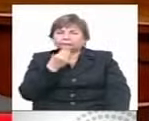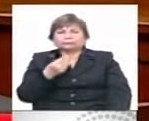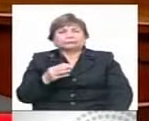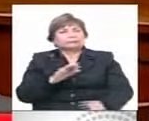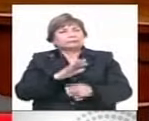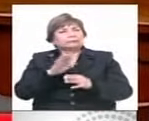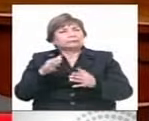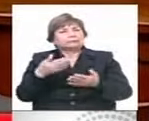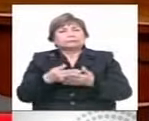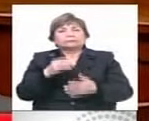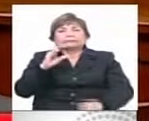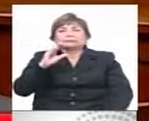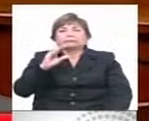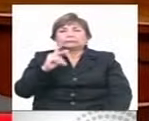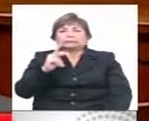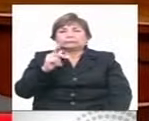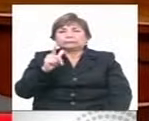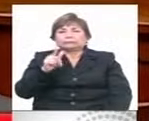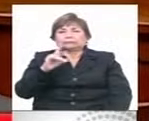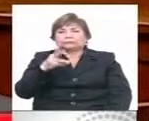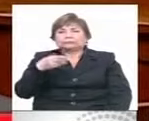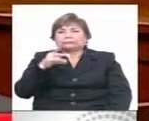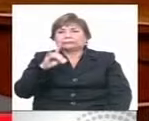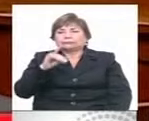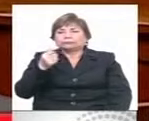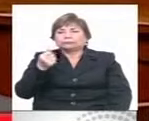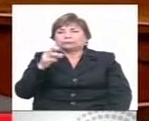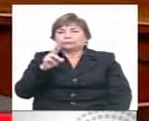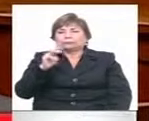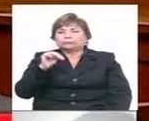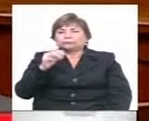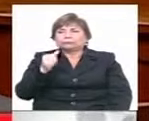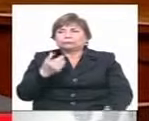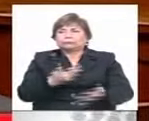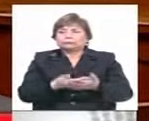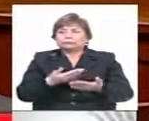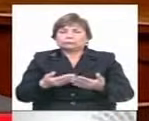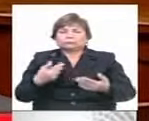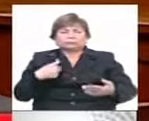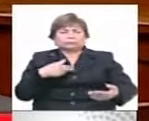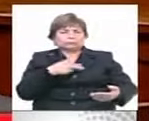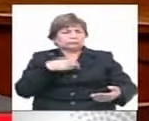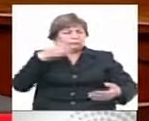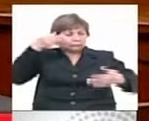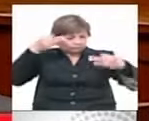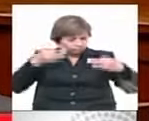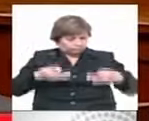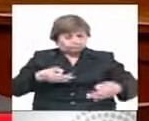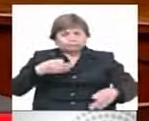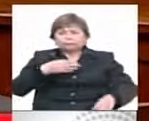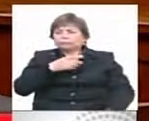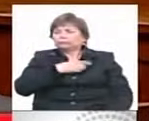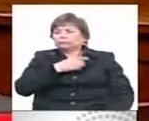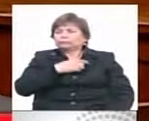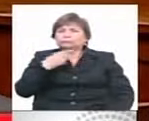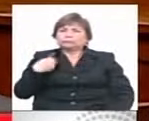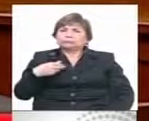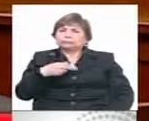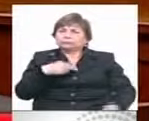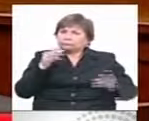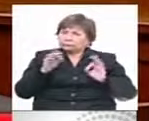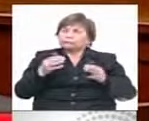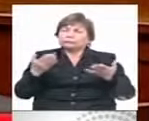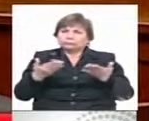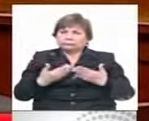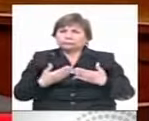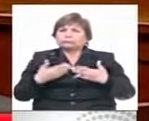de jaliwarma, ollas comunes y comedores populares. Somos conscientes de que la pandemia ha provocado que